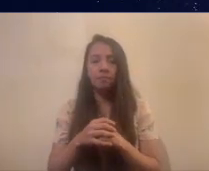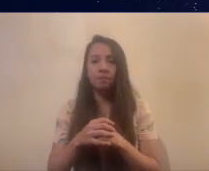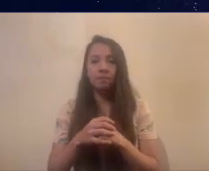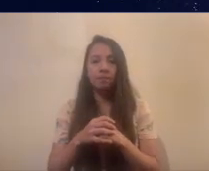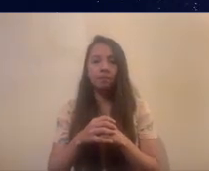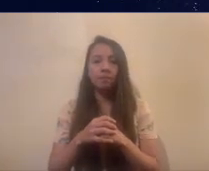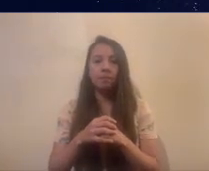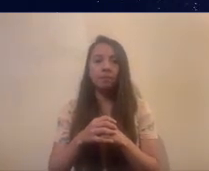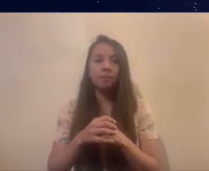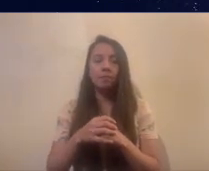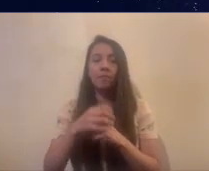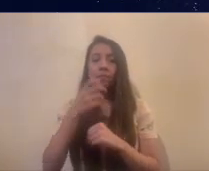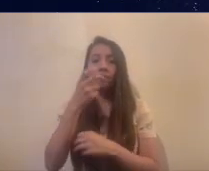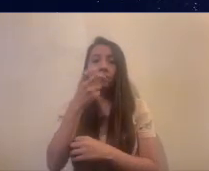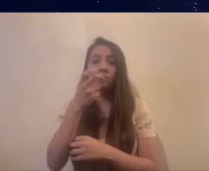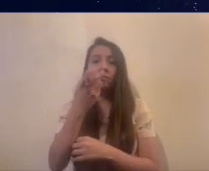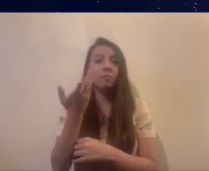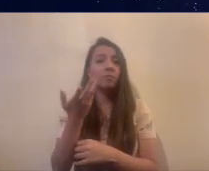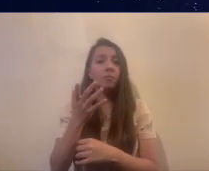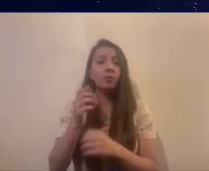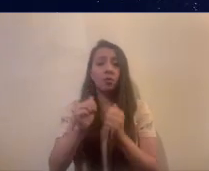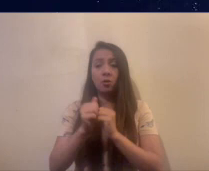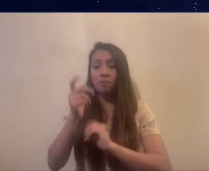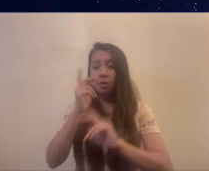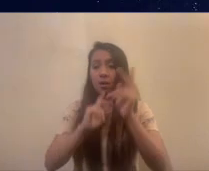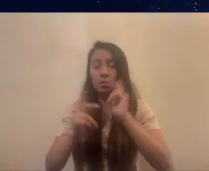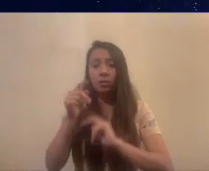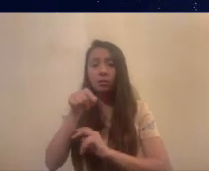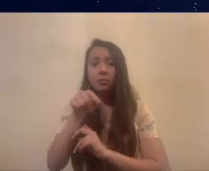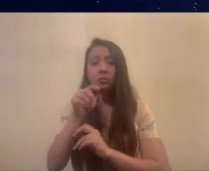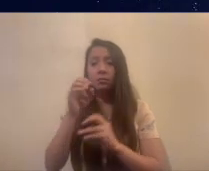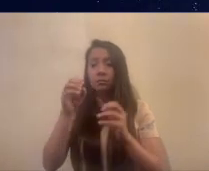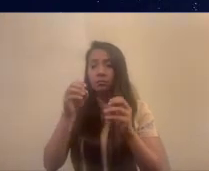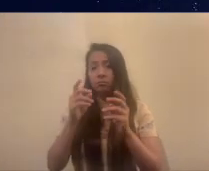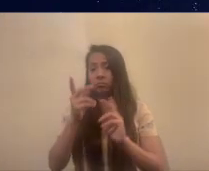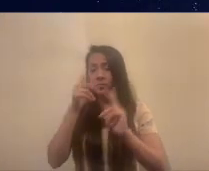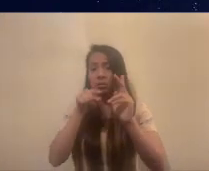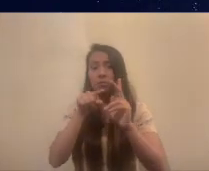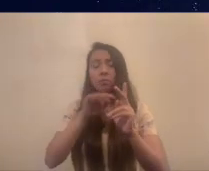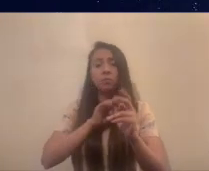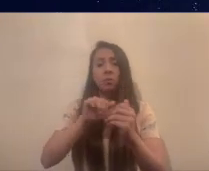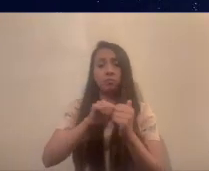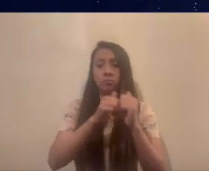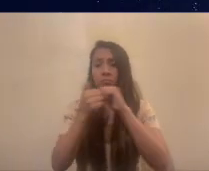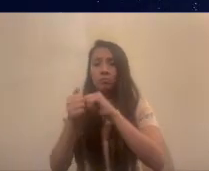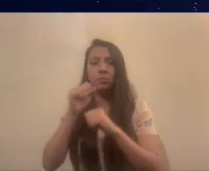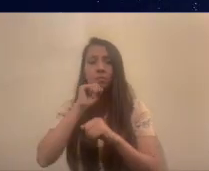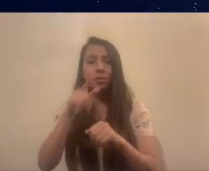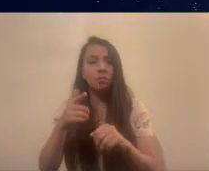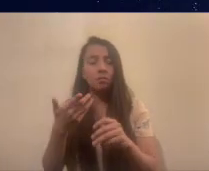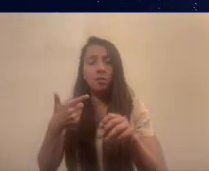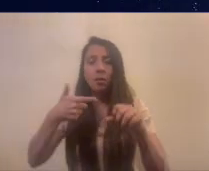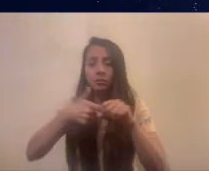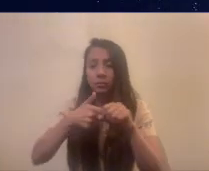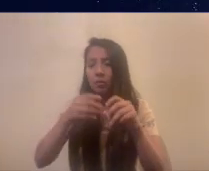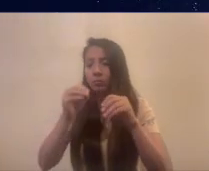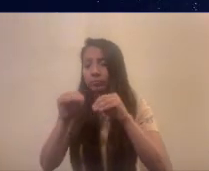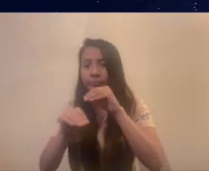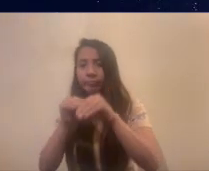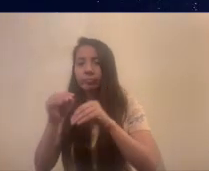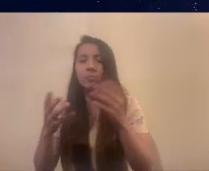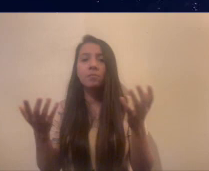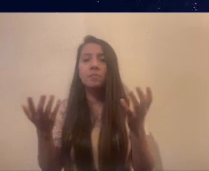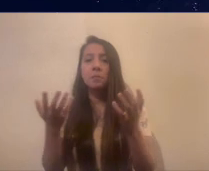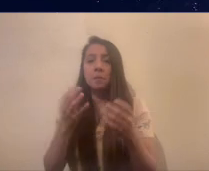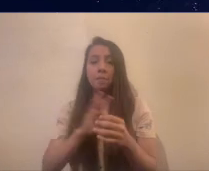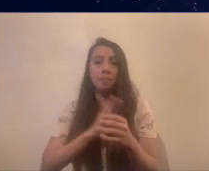libertad de Sí, interrumpirte un segundito. Hasta combustible podemos generar a partir de sí, matrices orgánicas vegetales, los sí, biocombustibles también, actuales.